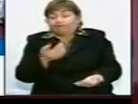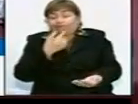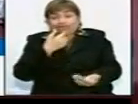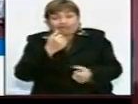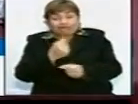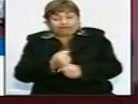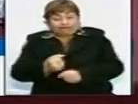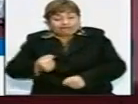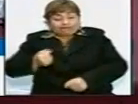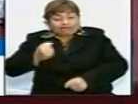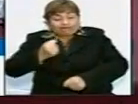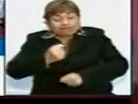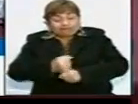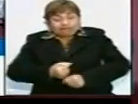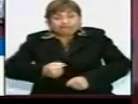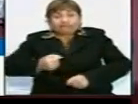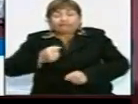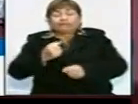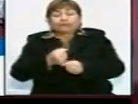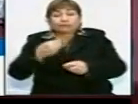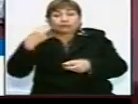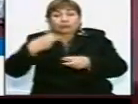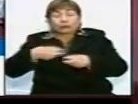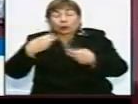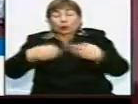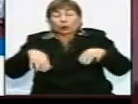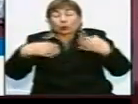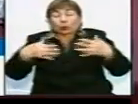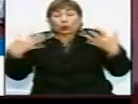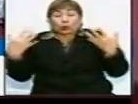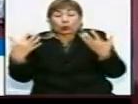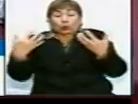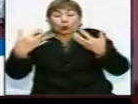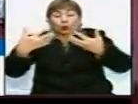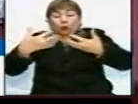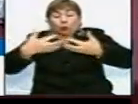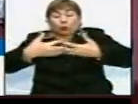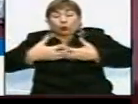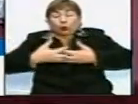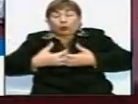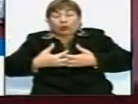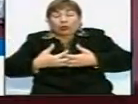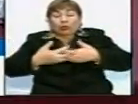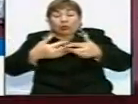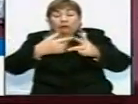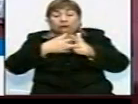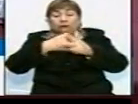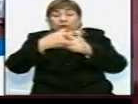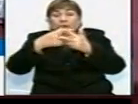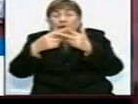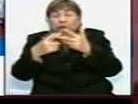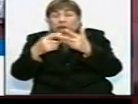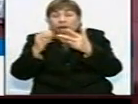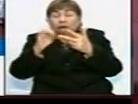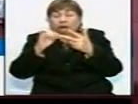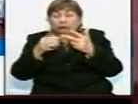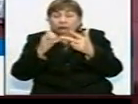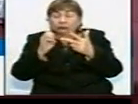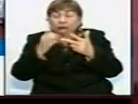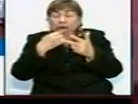muy articulado pero respondiendo a su pregunta sobre esos tres ejes eso tiene que nacer desde